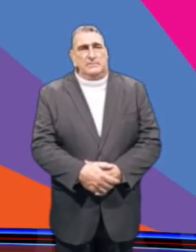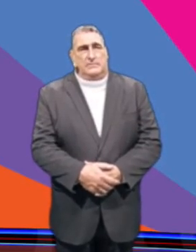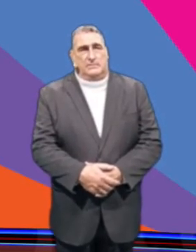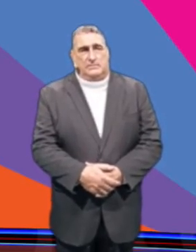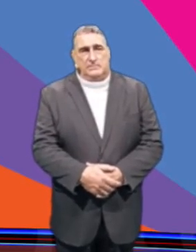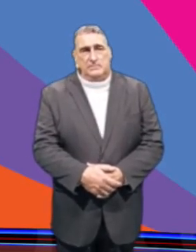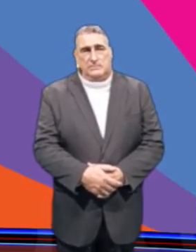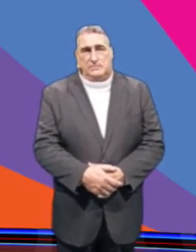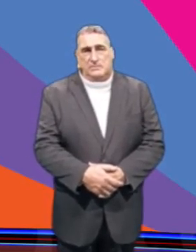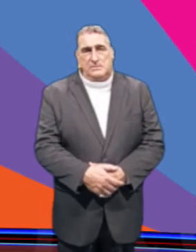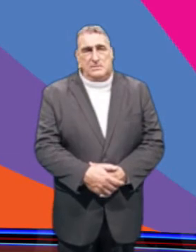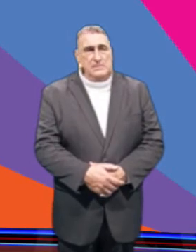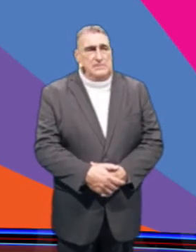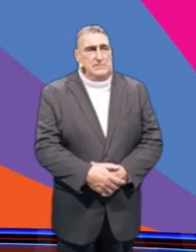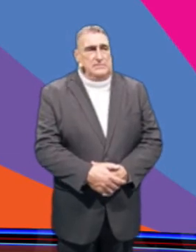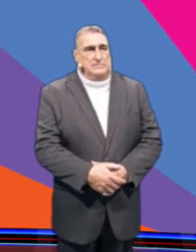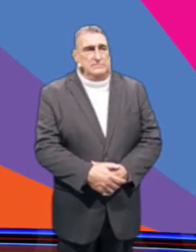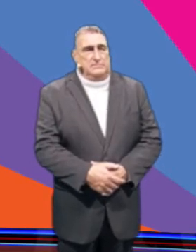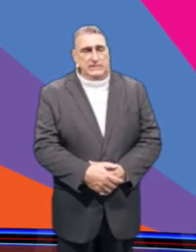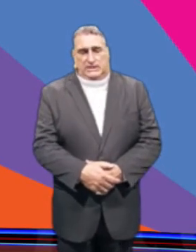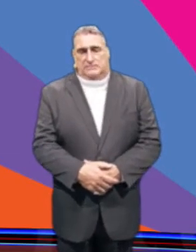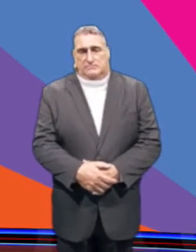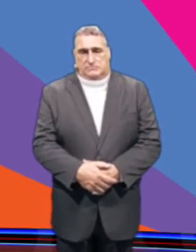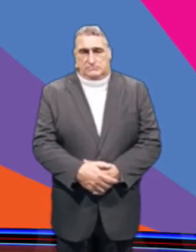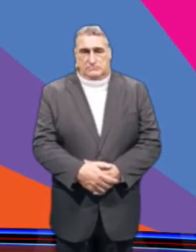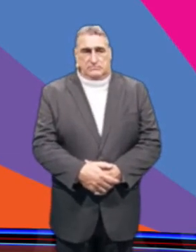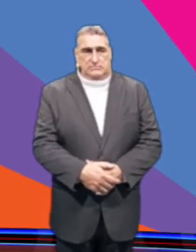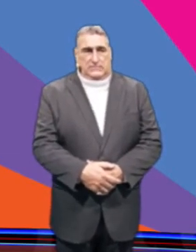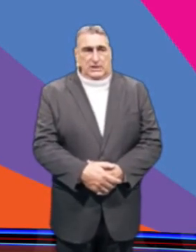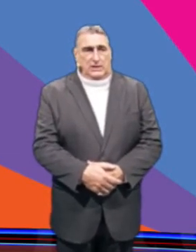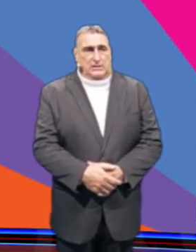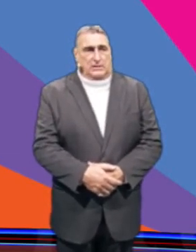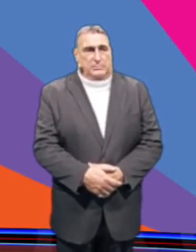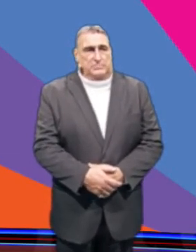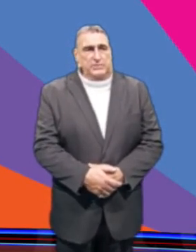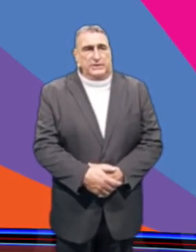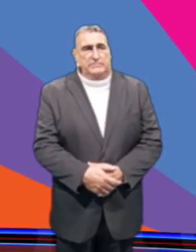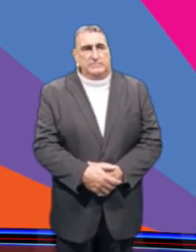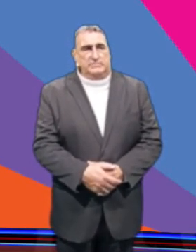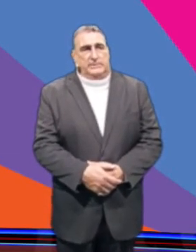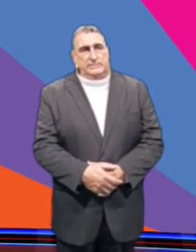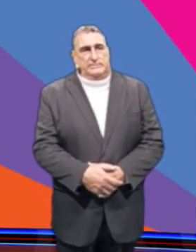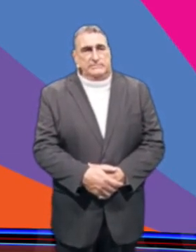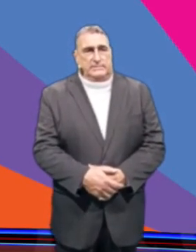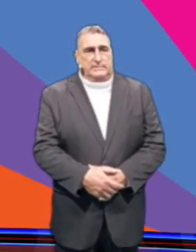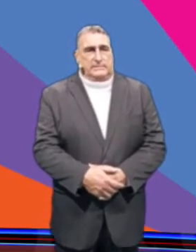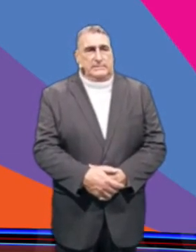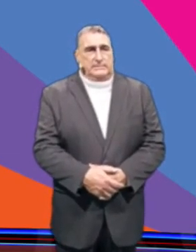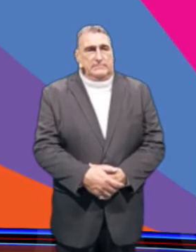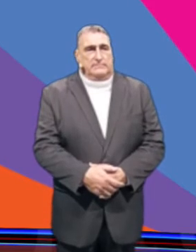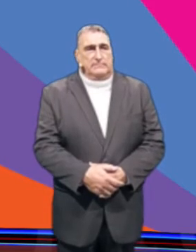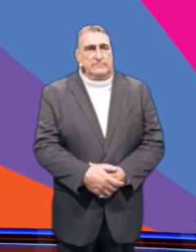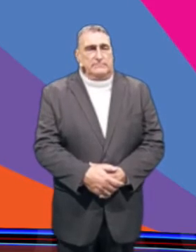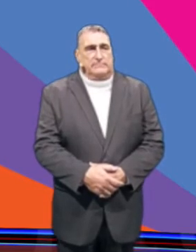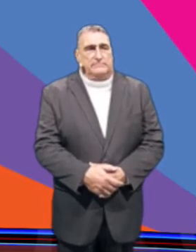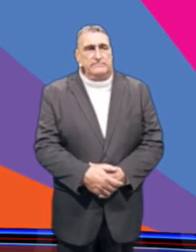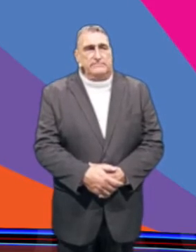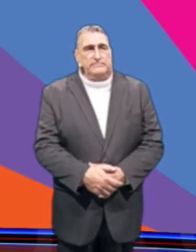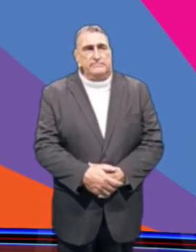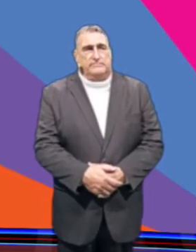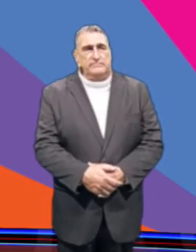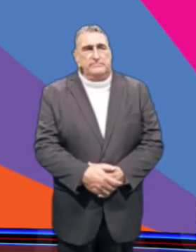tiene abogados, contadores, alguien tiene, Y que no es sí. Messi el que lo compra. No, no, no, por supuesto, por supuesto. La cantidad